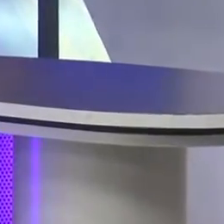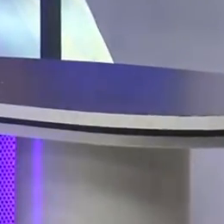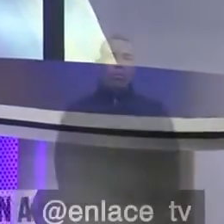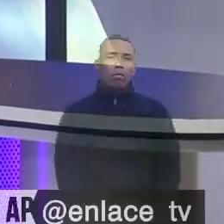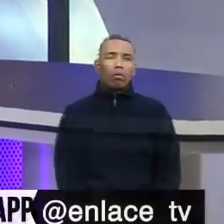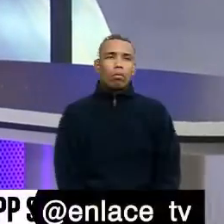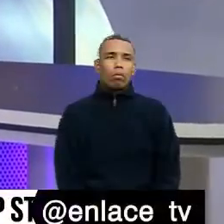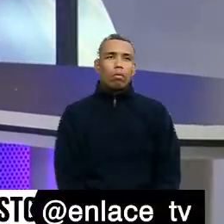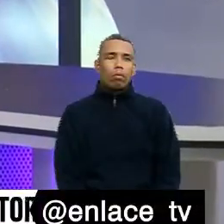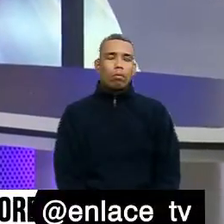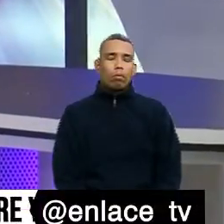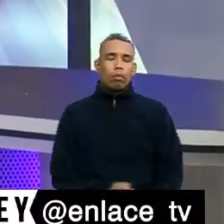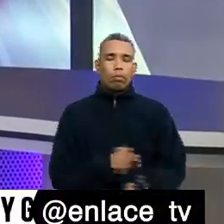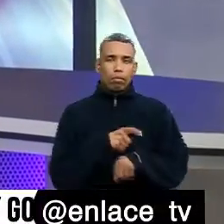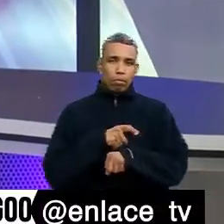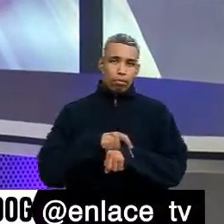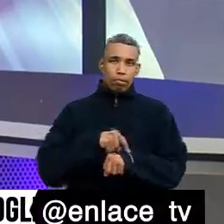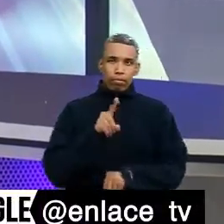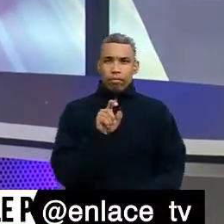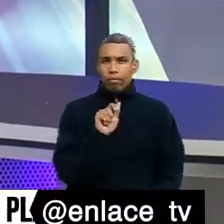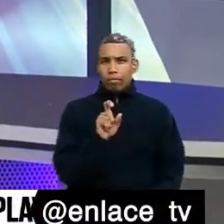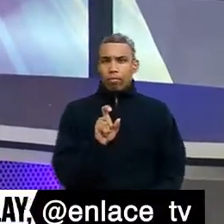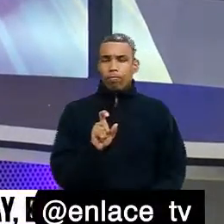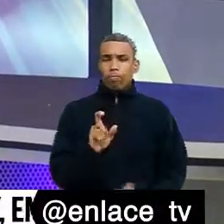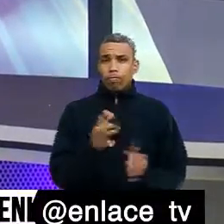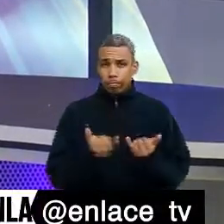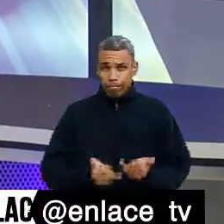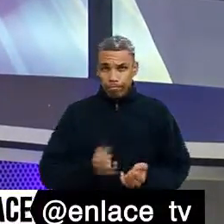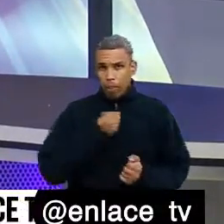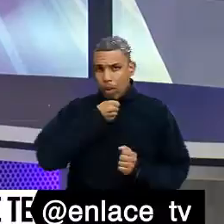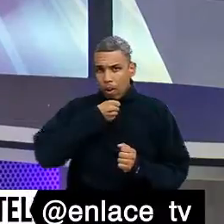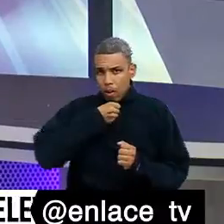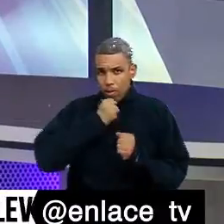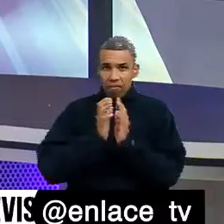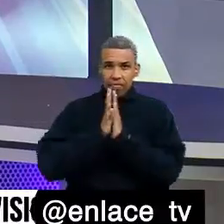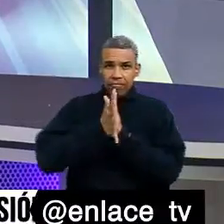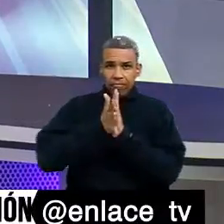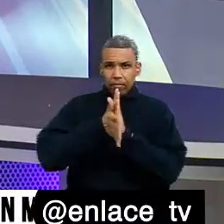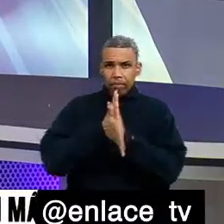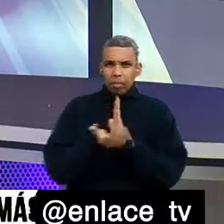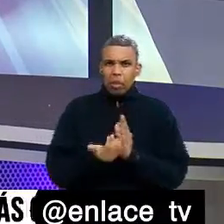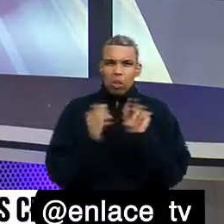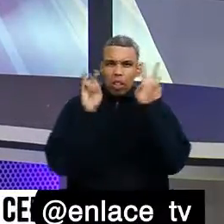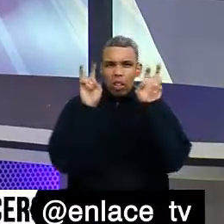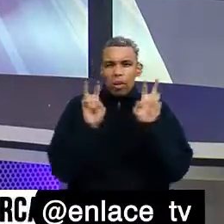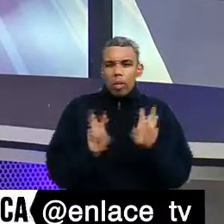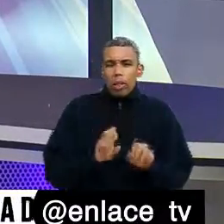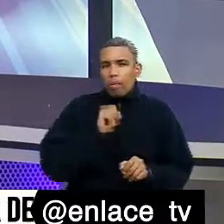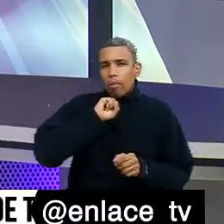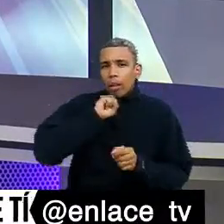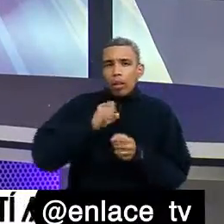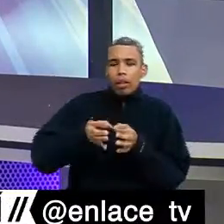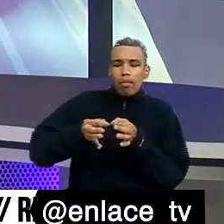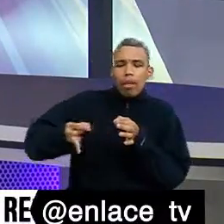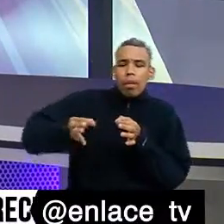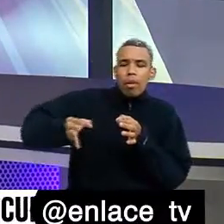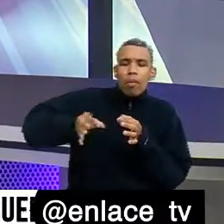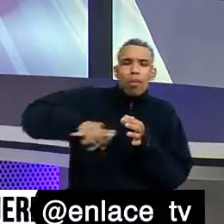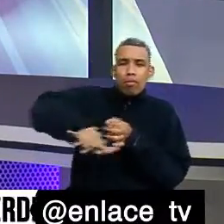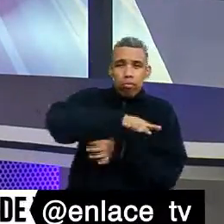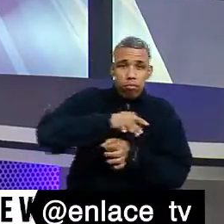6:30 en punto de la tarde. Bienvenidos a Enlace Noticias. Fin de semana los saludamos con la información más importante de nuestra ciudad y región. A continuación